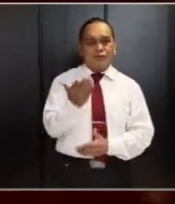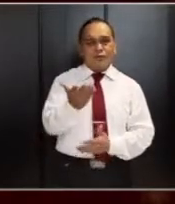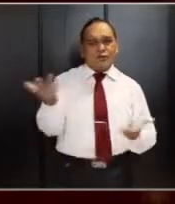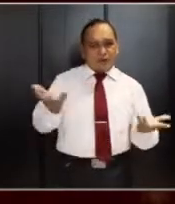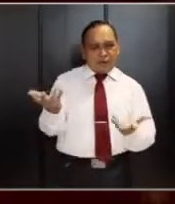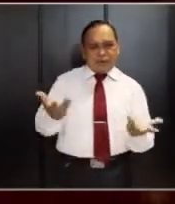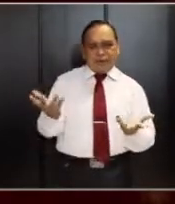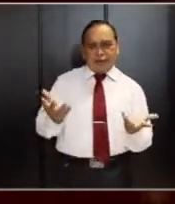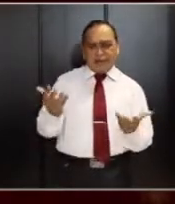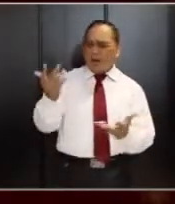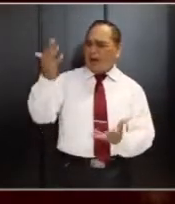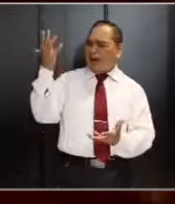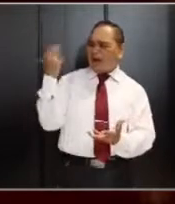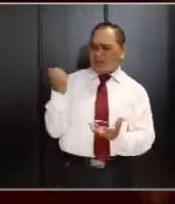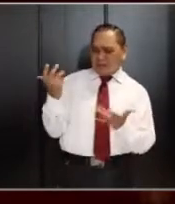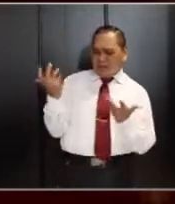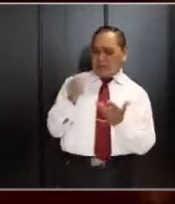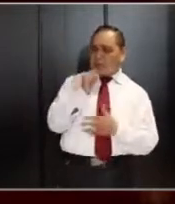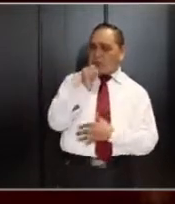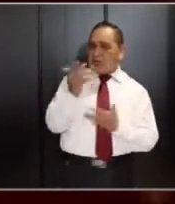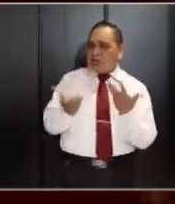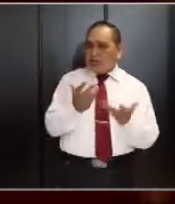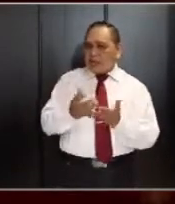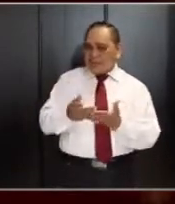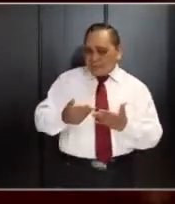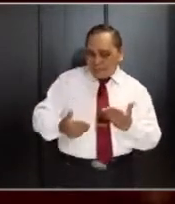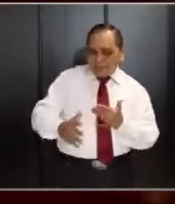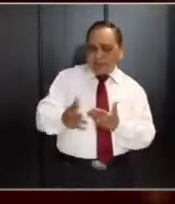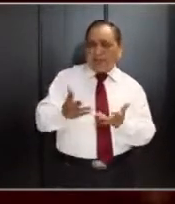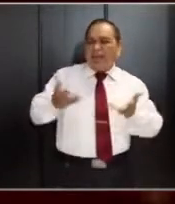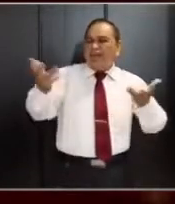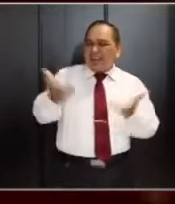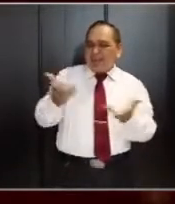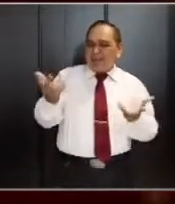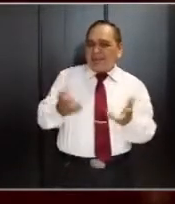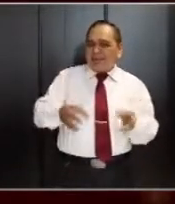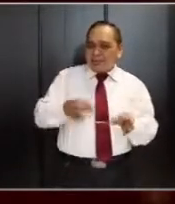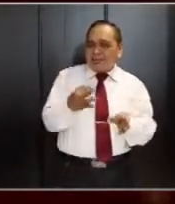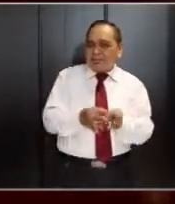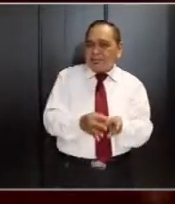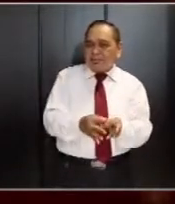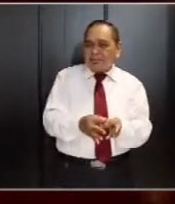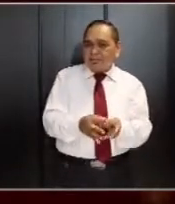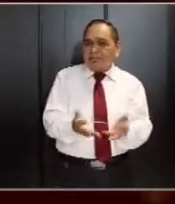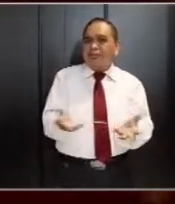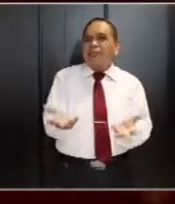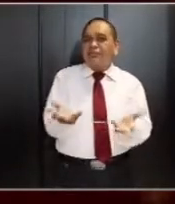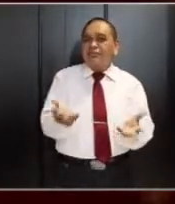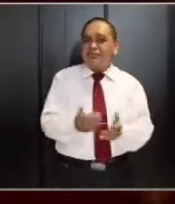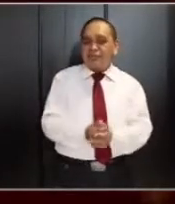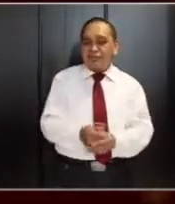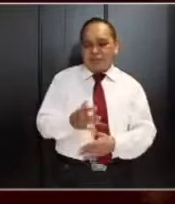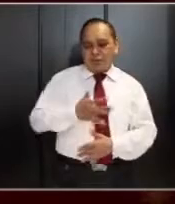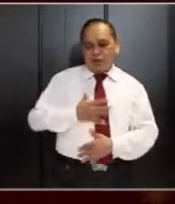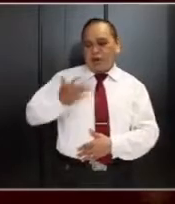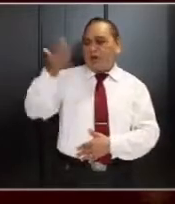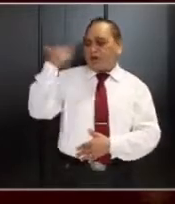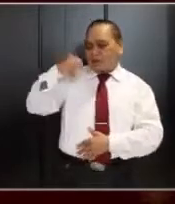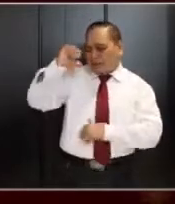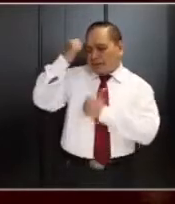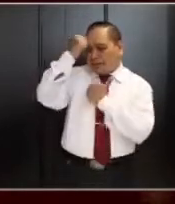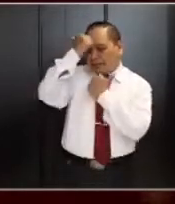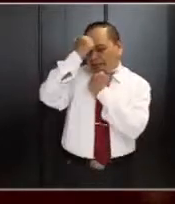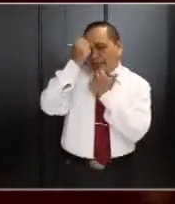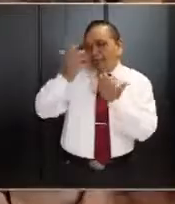hecho? Que dices, ay, ¿cómo no hice esto? Qué ganas de, me arrepiento de no haberlo